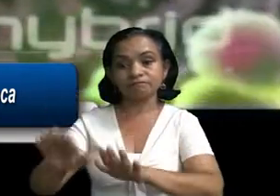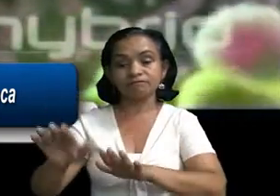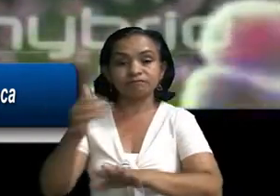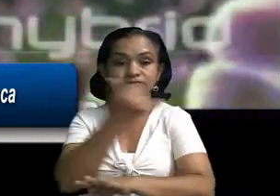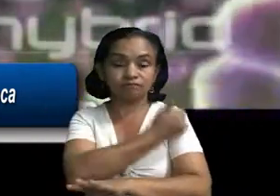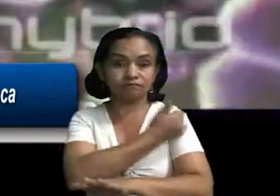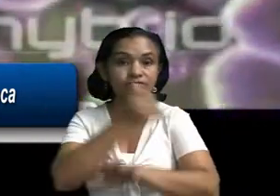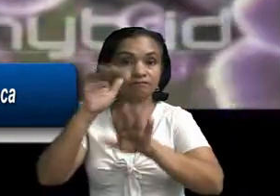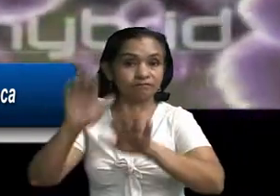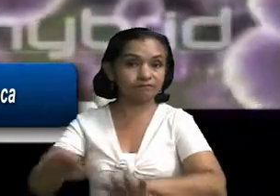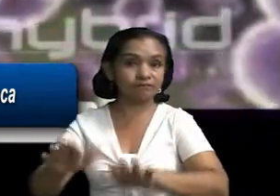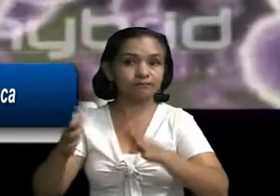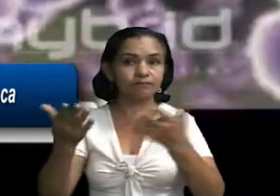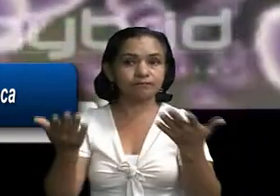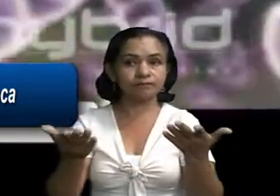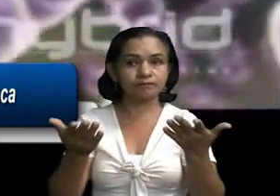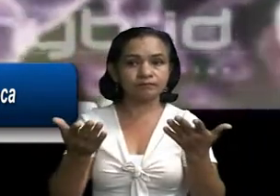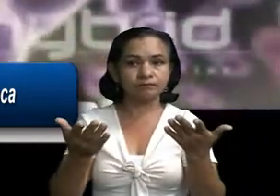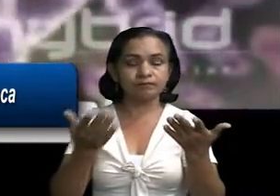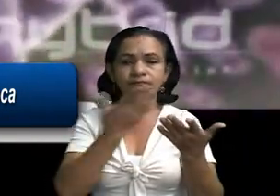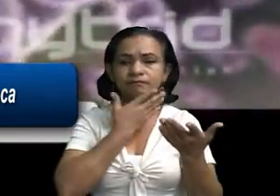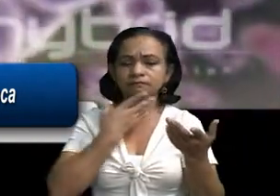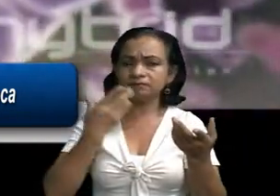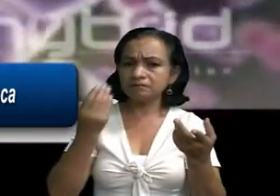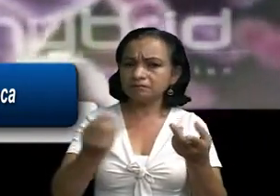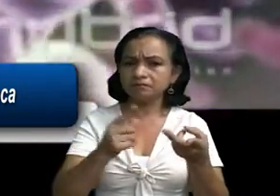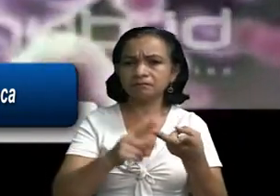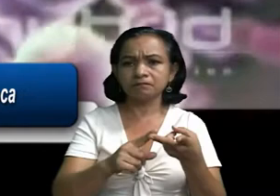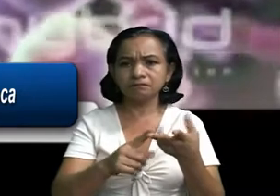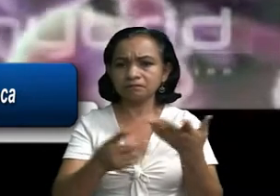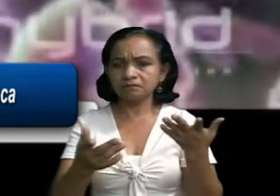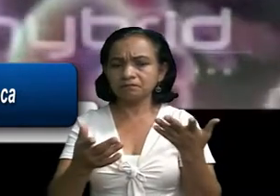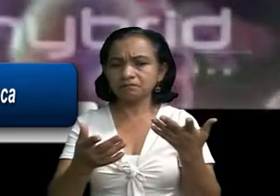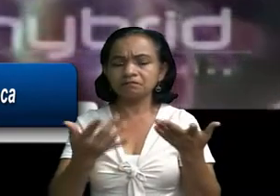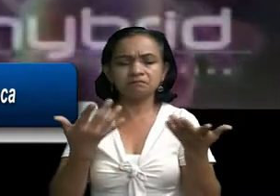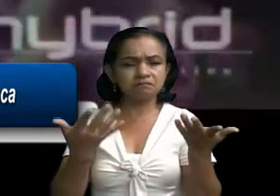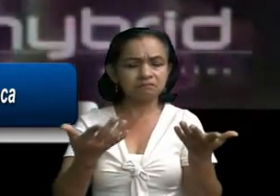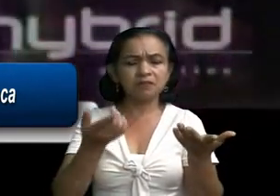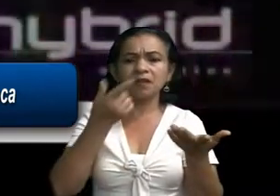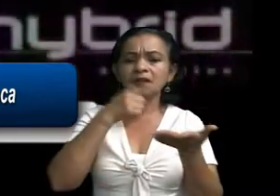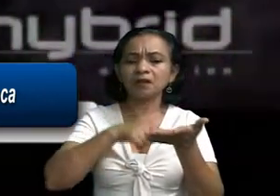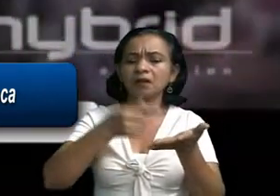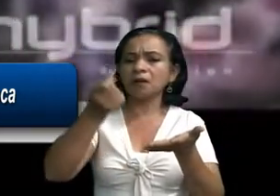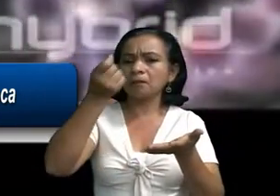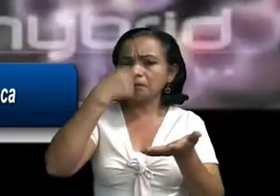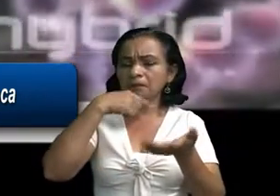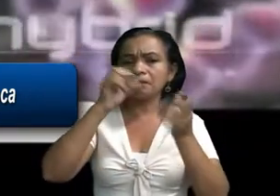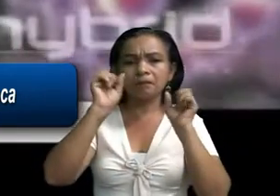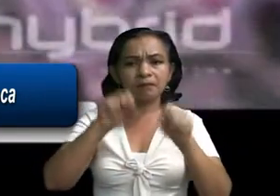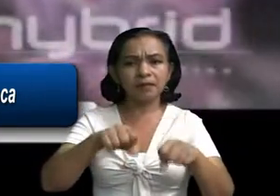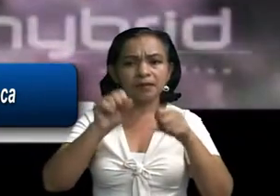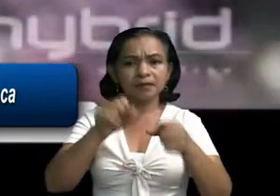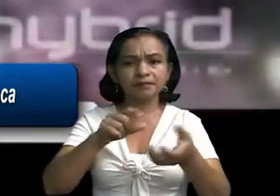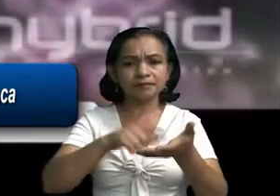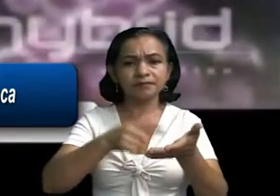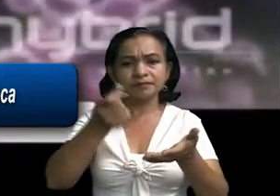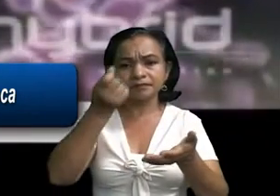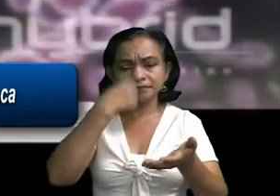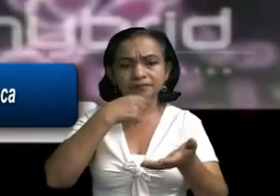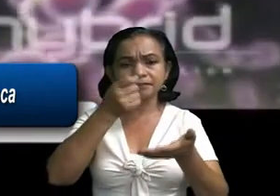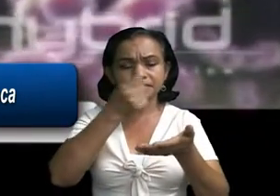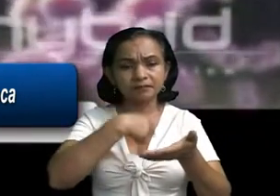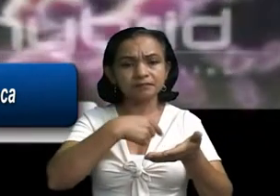hospitalizarlo. Sin embargo, si es un paciente joven que tolera la vía oral, que puede tomar medicamentos, entonces las